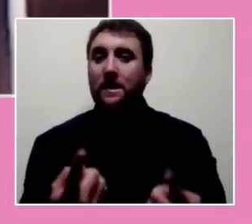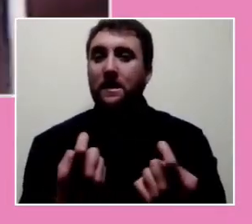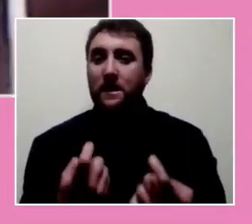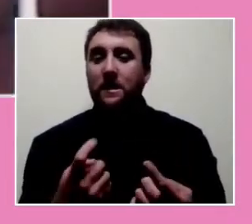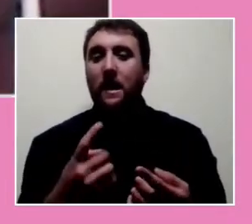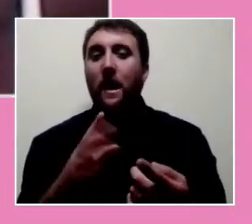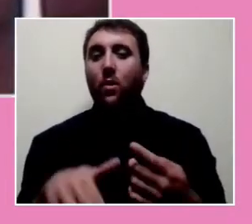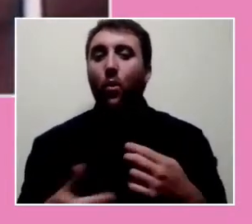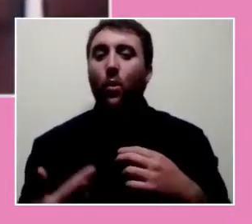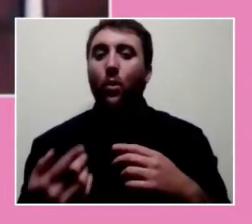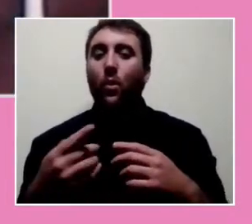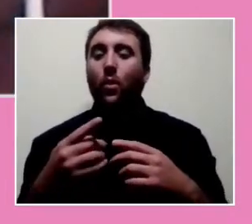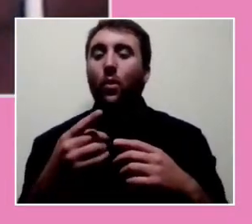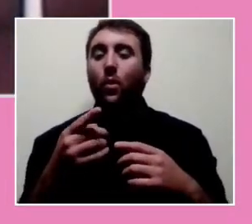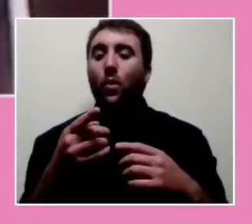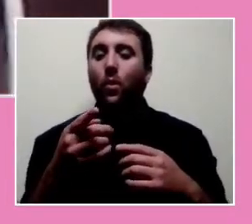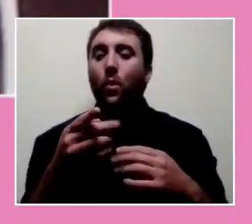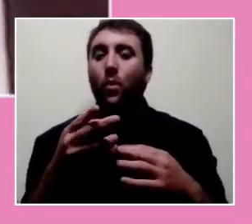De que el contenido